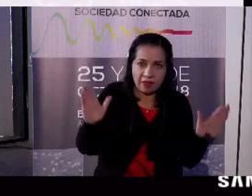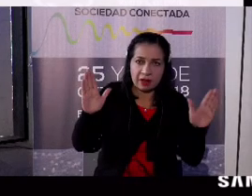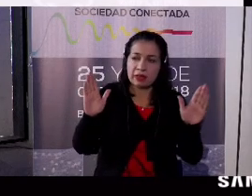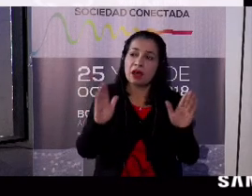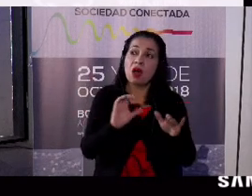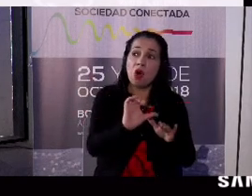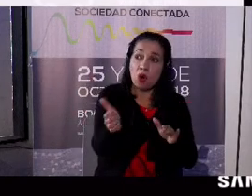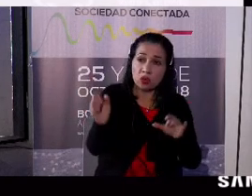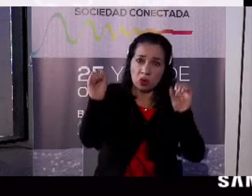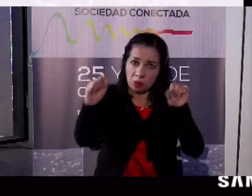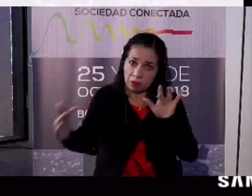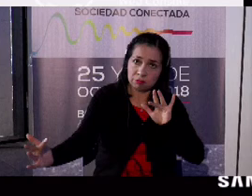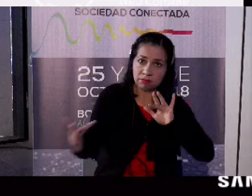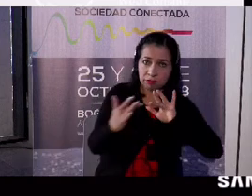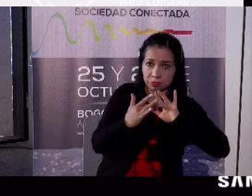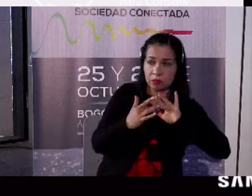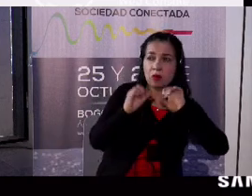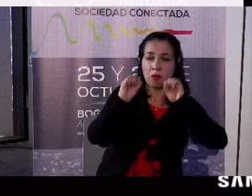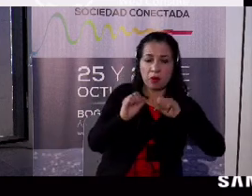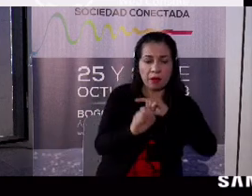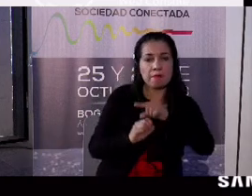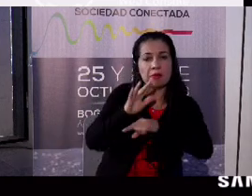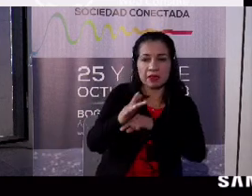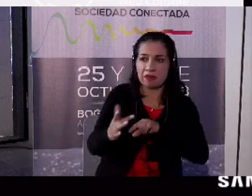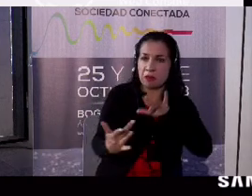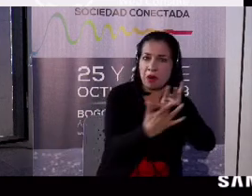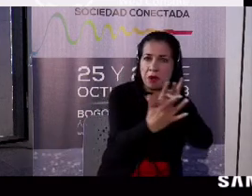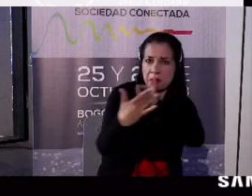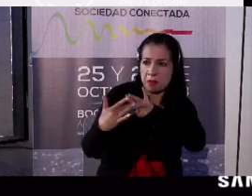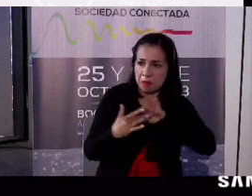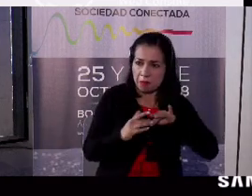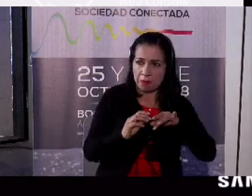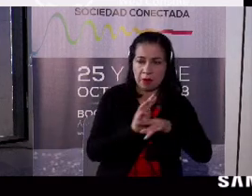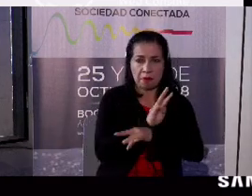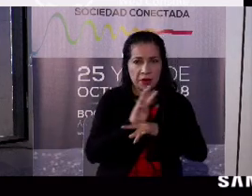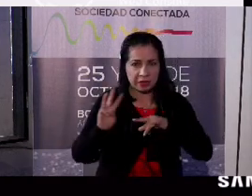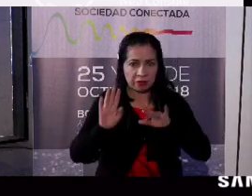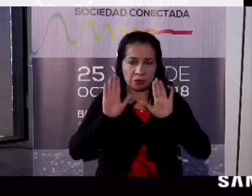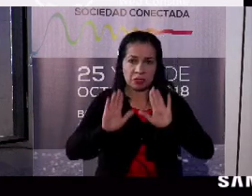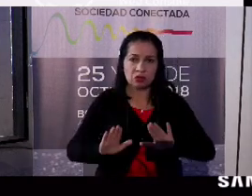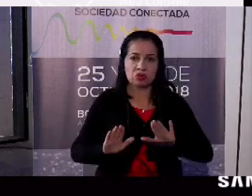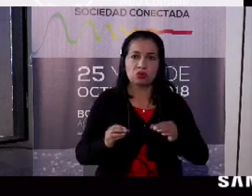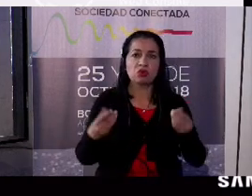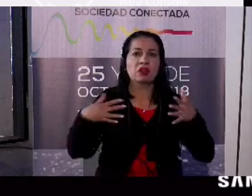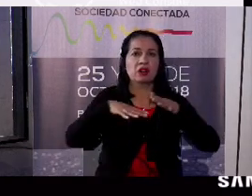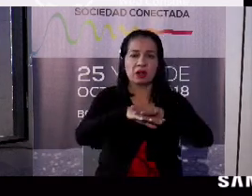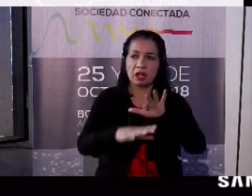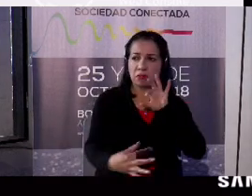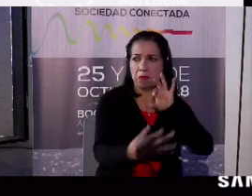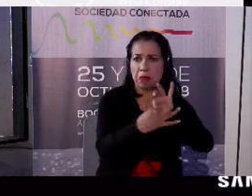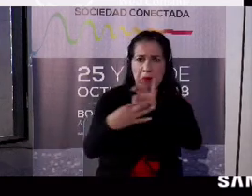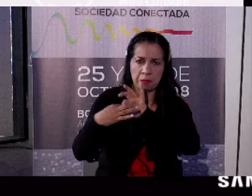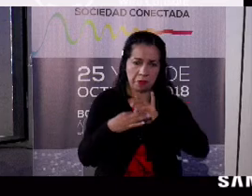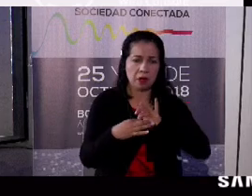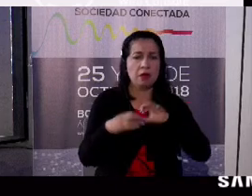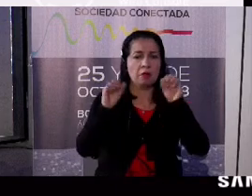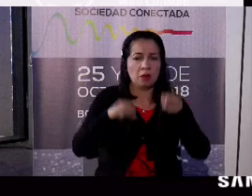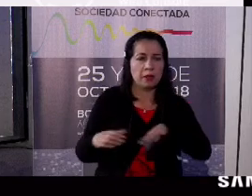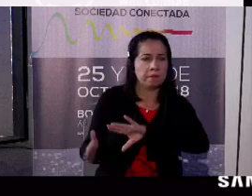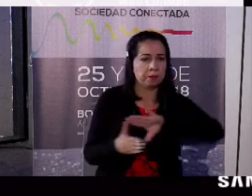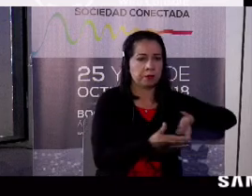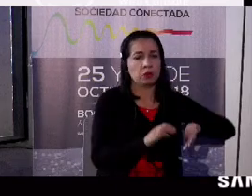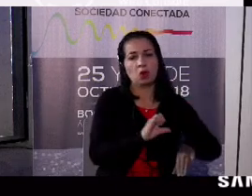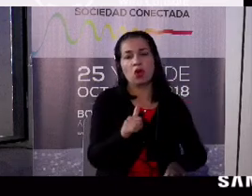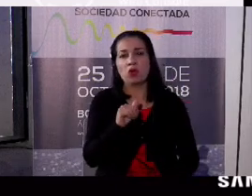integrar sus dispositivos a nuestra plataforma a nuestra red También tenemos artic otra línea de productos que